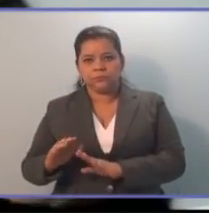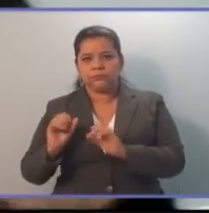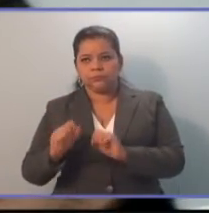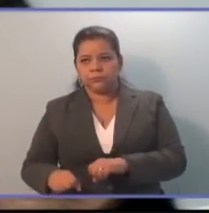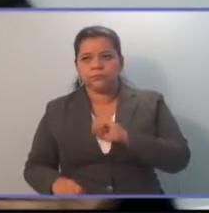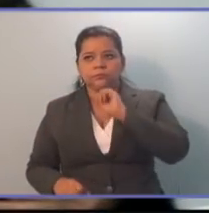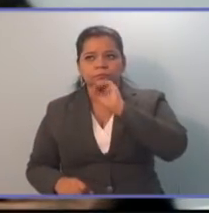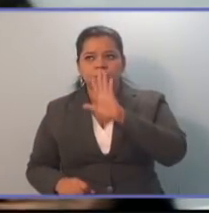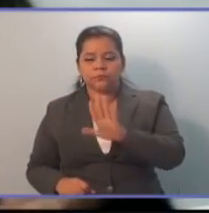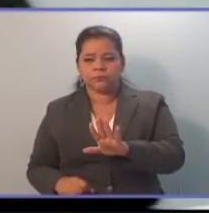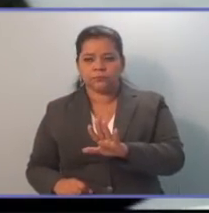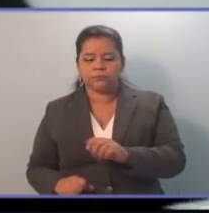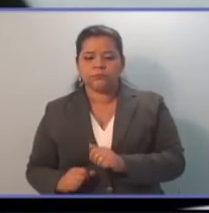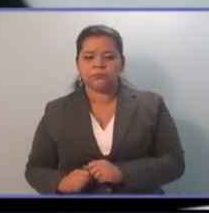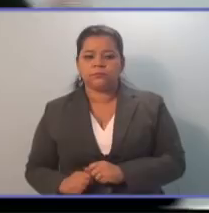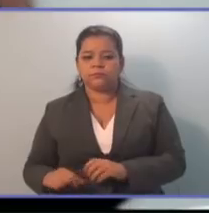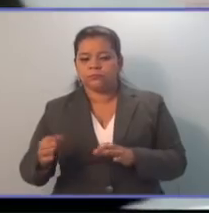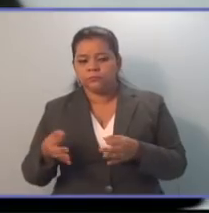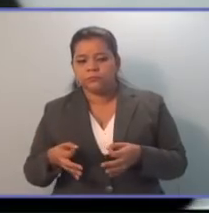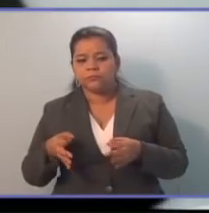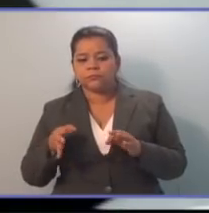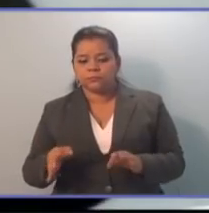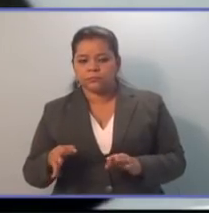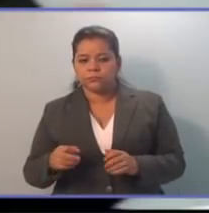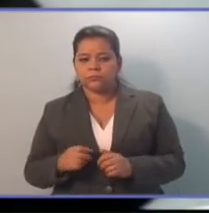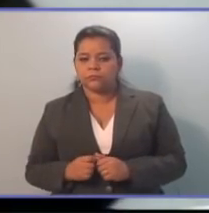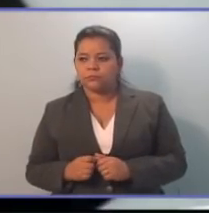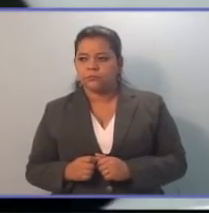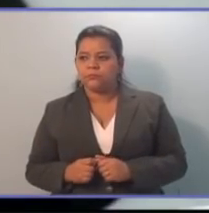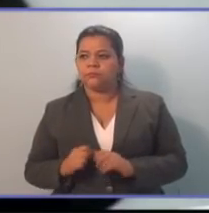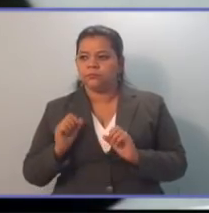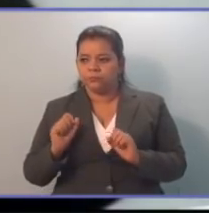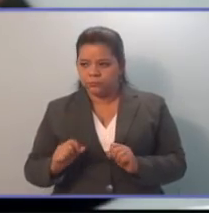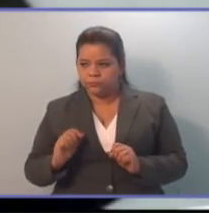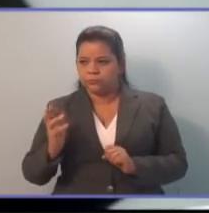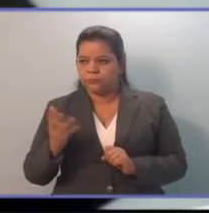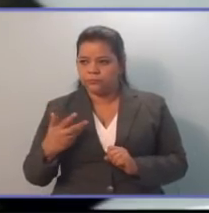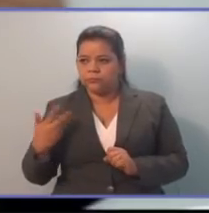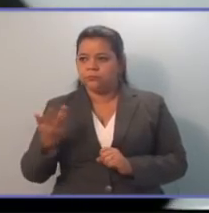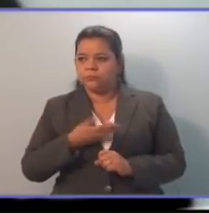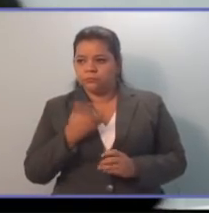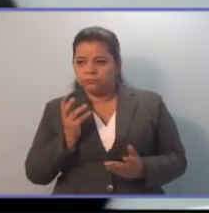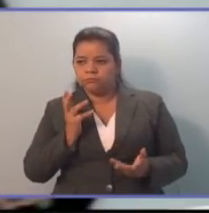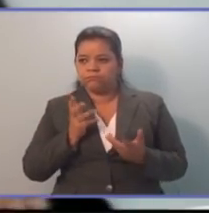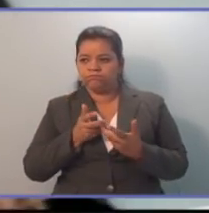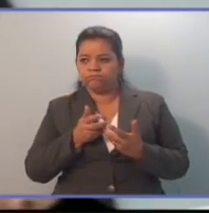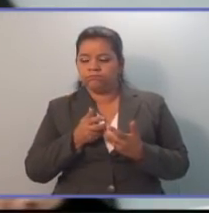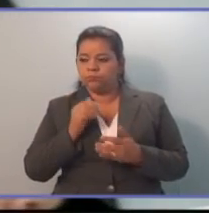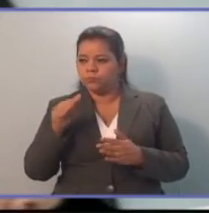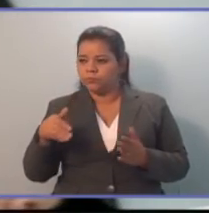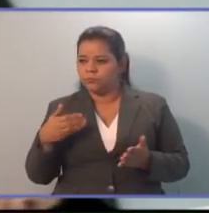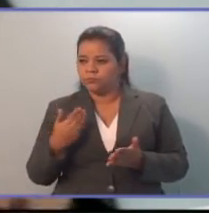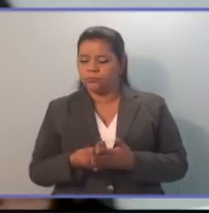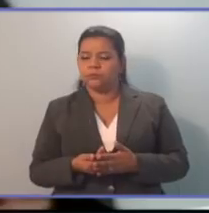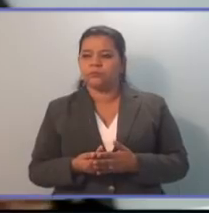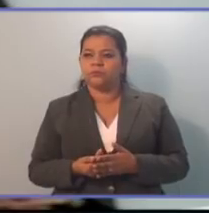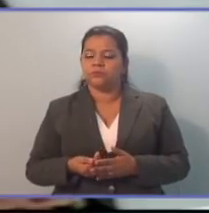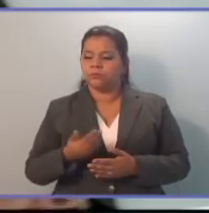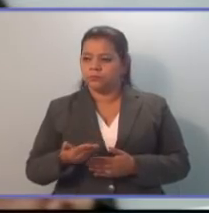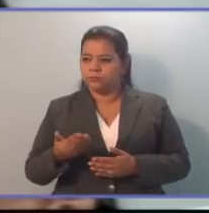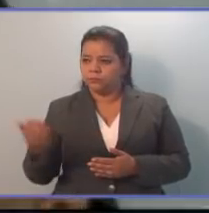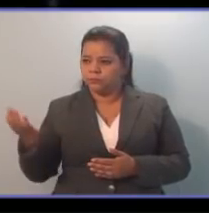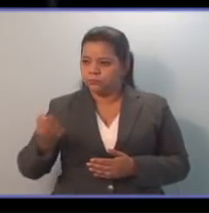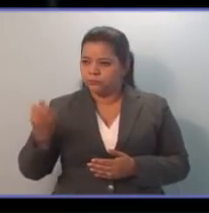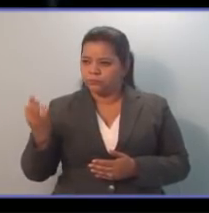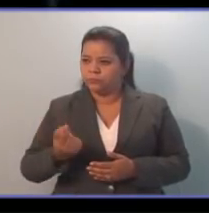responder en una forma que coincida con cada una de las pretensiones de la población.